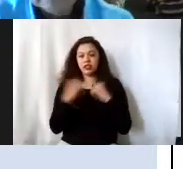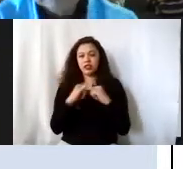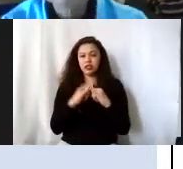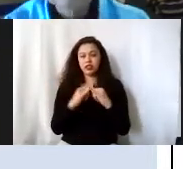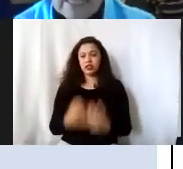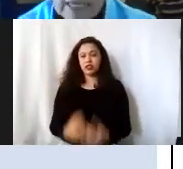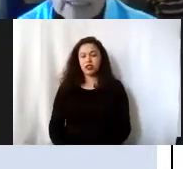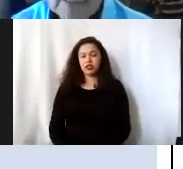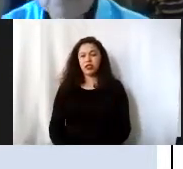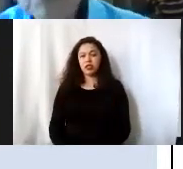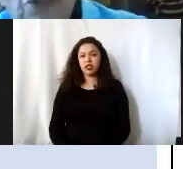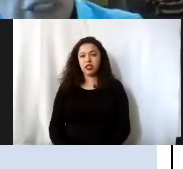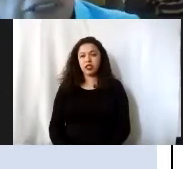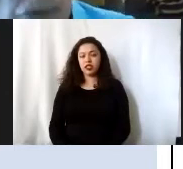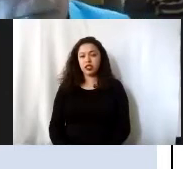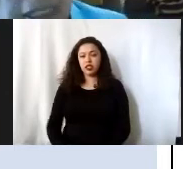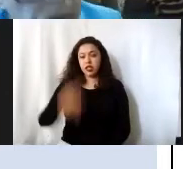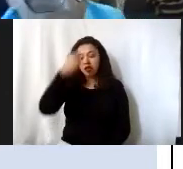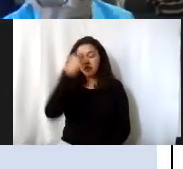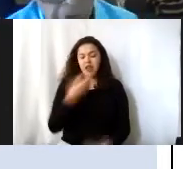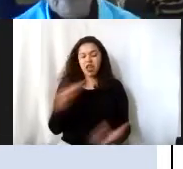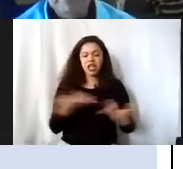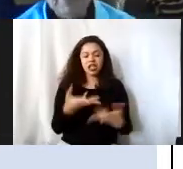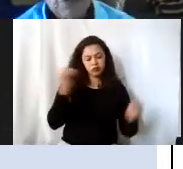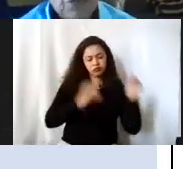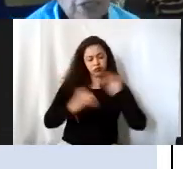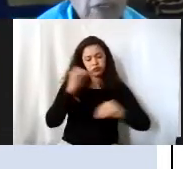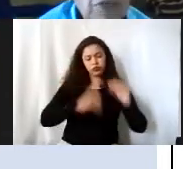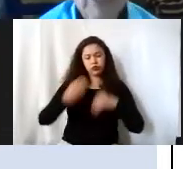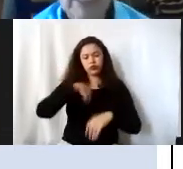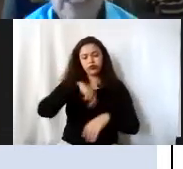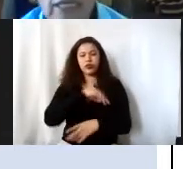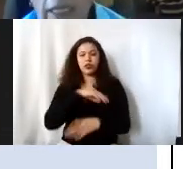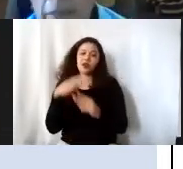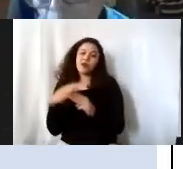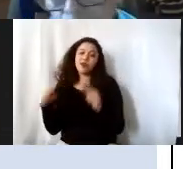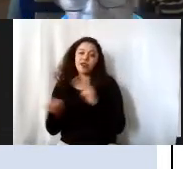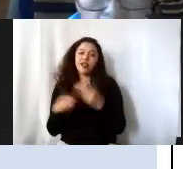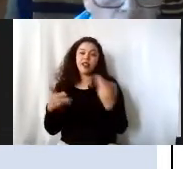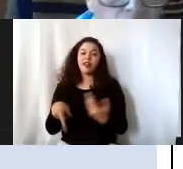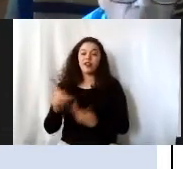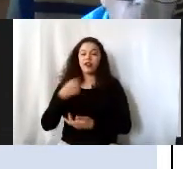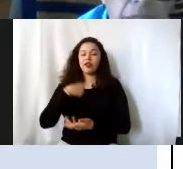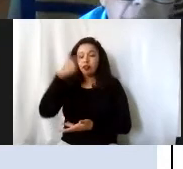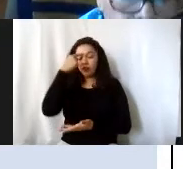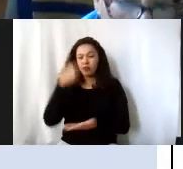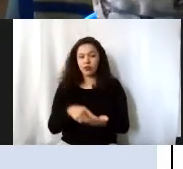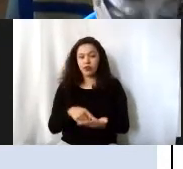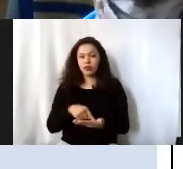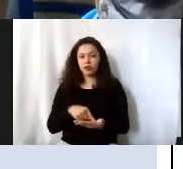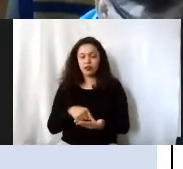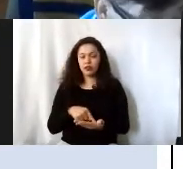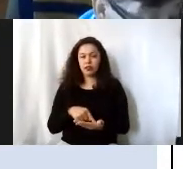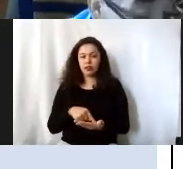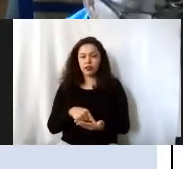elaborar, diseñar nuestro instrumento. Pero yo creo que, pues tomando en cuenta todos